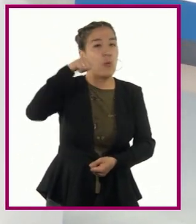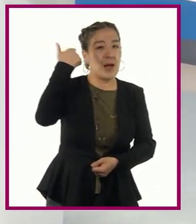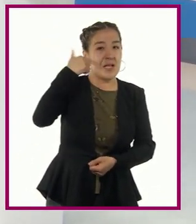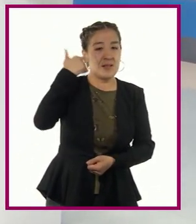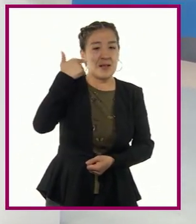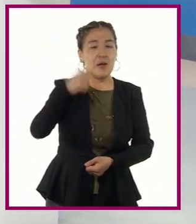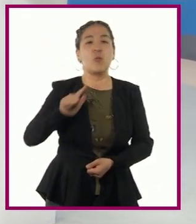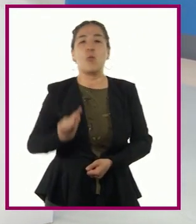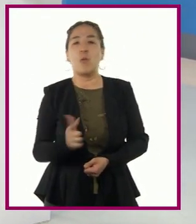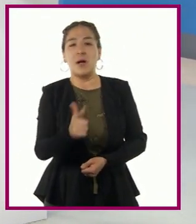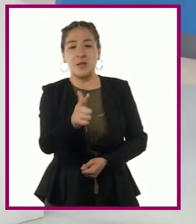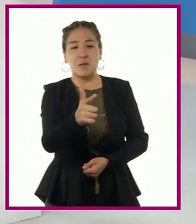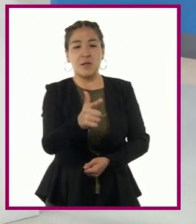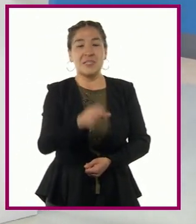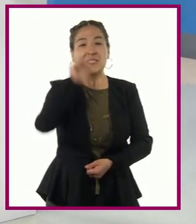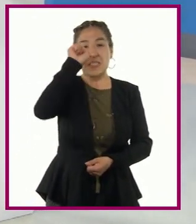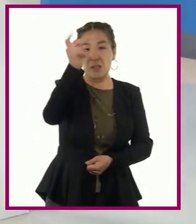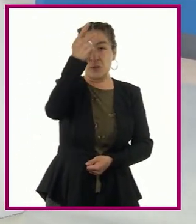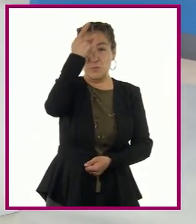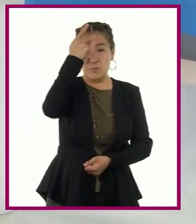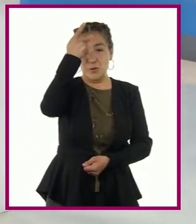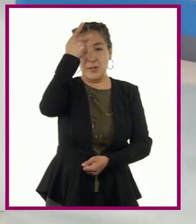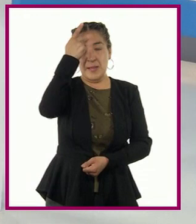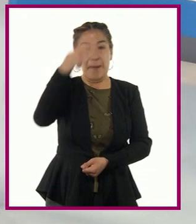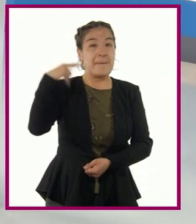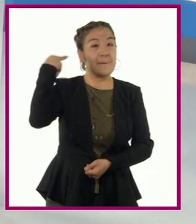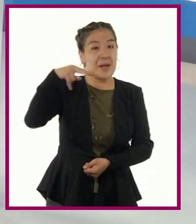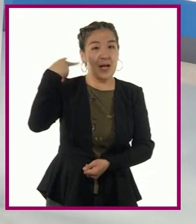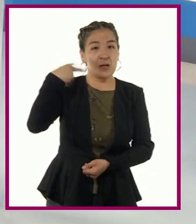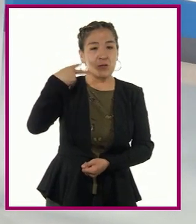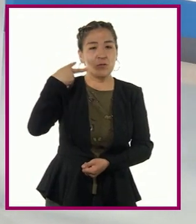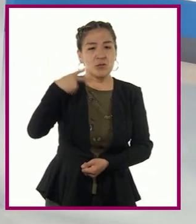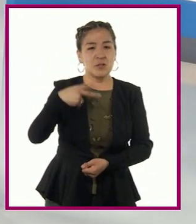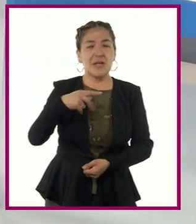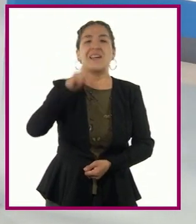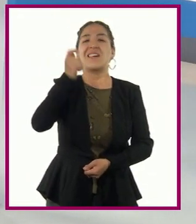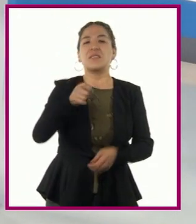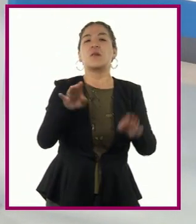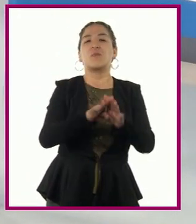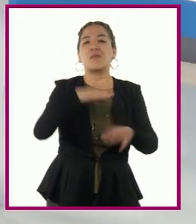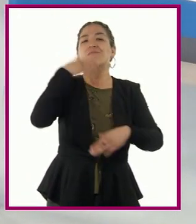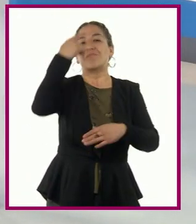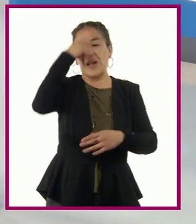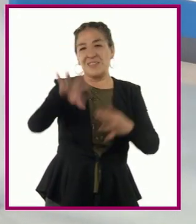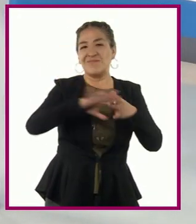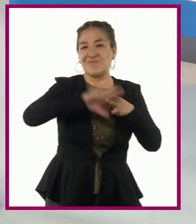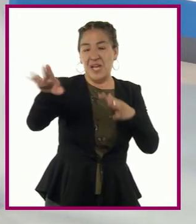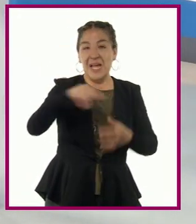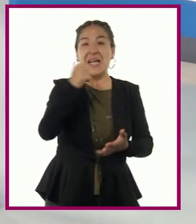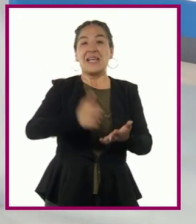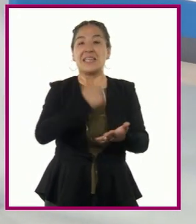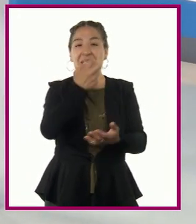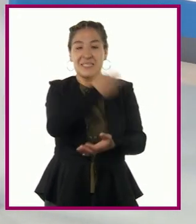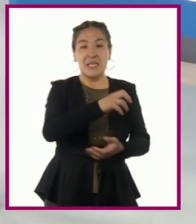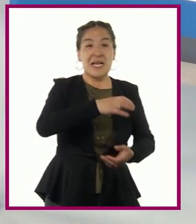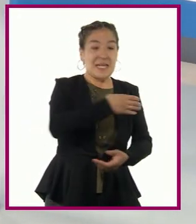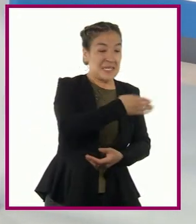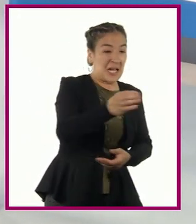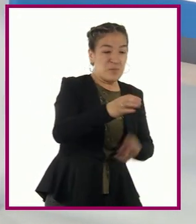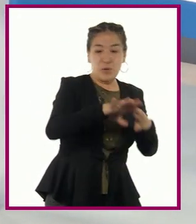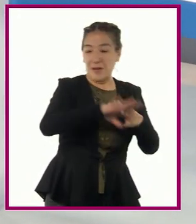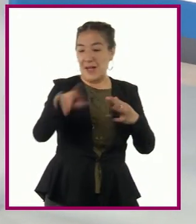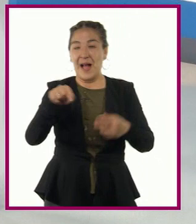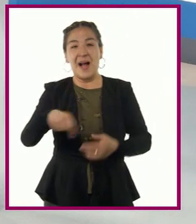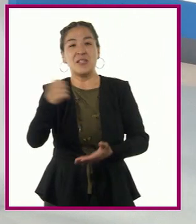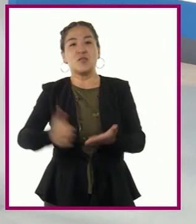Guadalajara, Guanajuato, San Luis Potosí y Veracruz, por los procesos migratorios del campo a la ciudad, propició